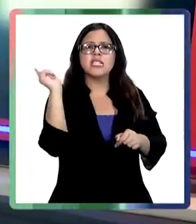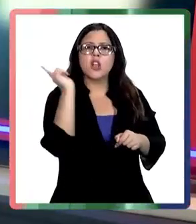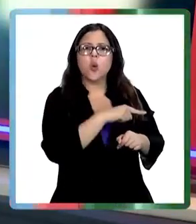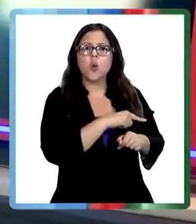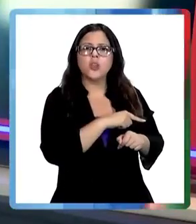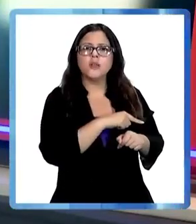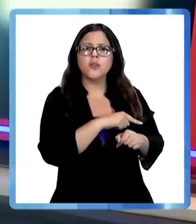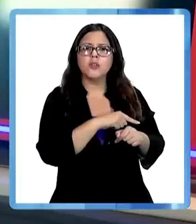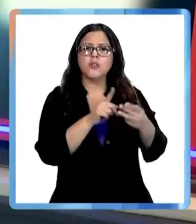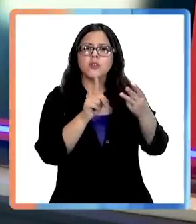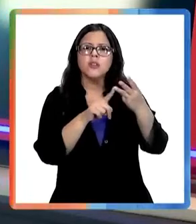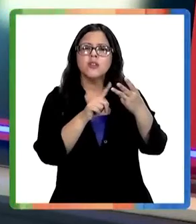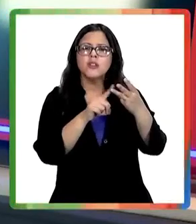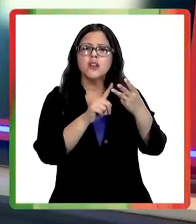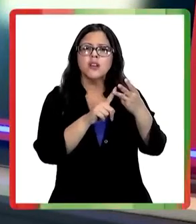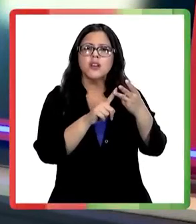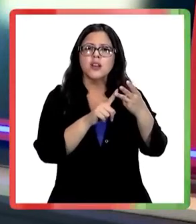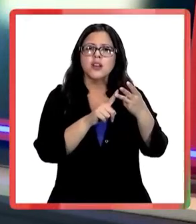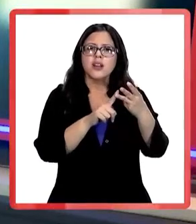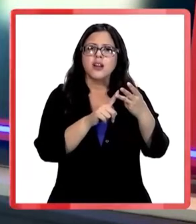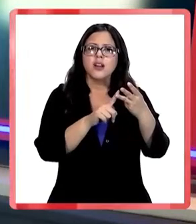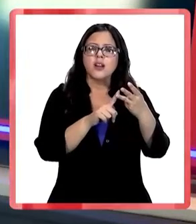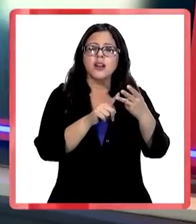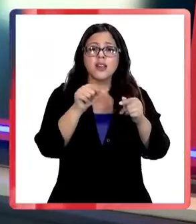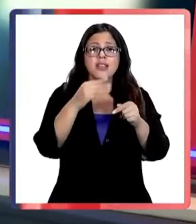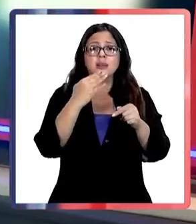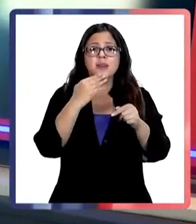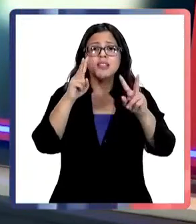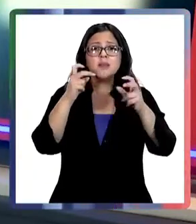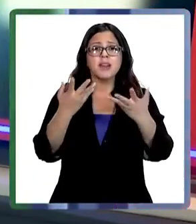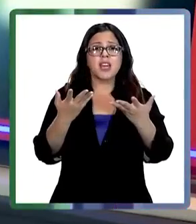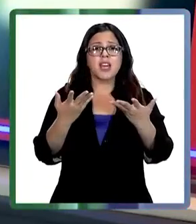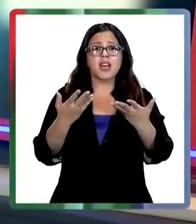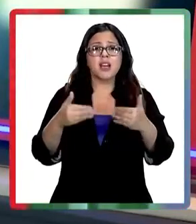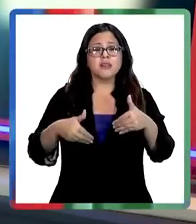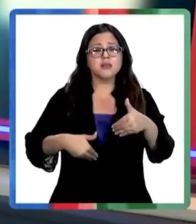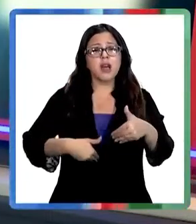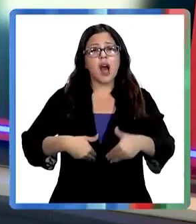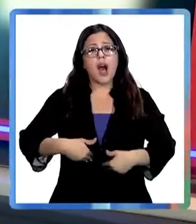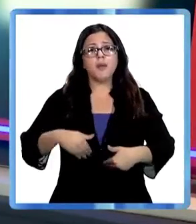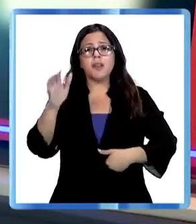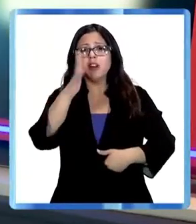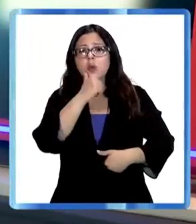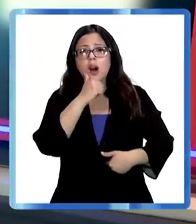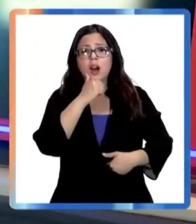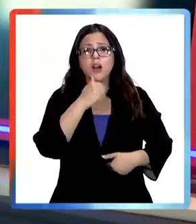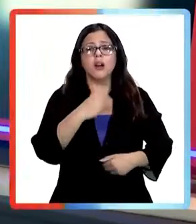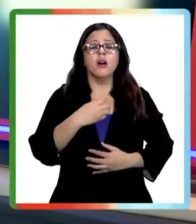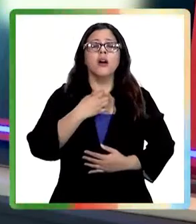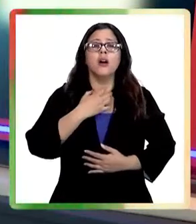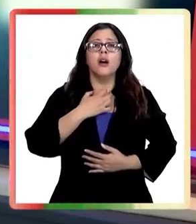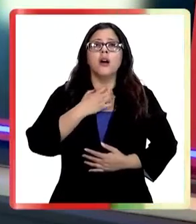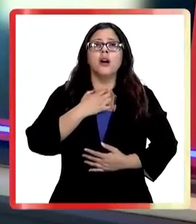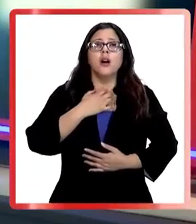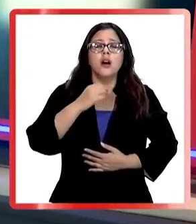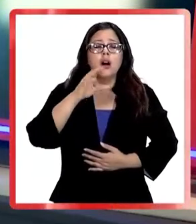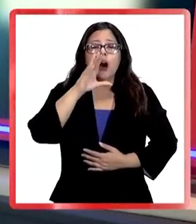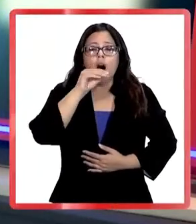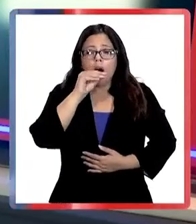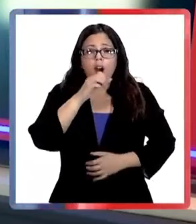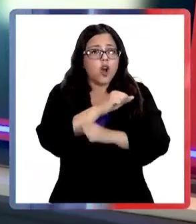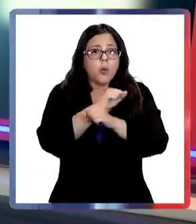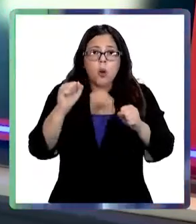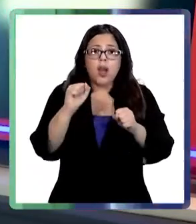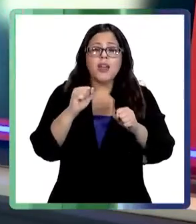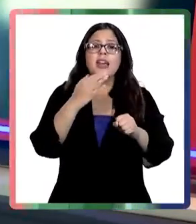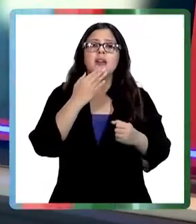de estas últimas subvariantes? Que, por ejemplo, también se agrega la pérdida de apetito, la afonía y las taquicardias.